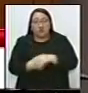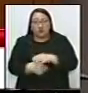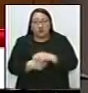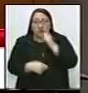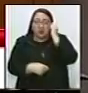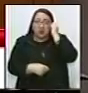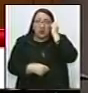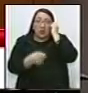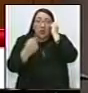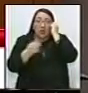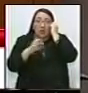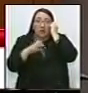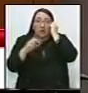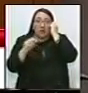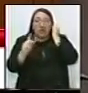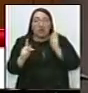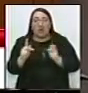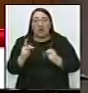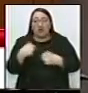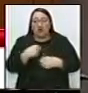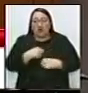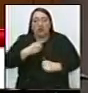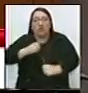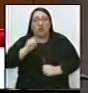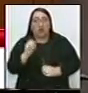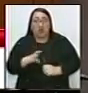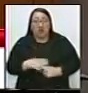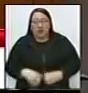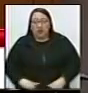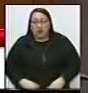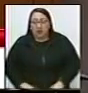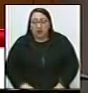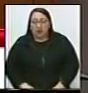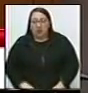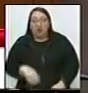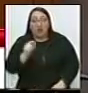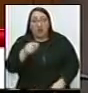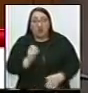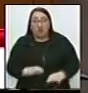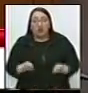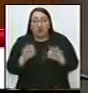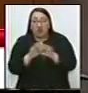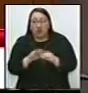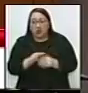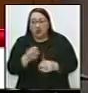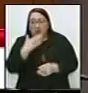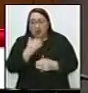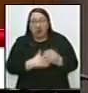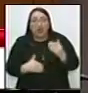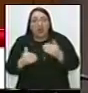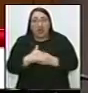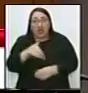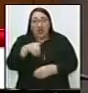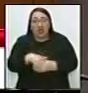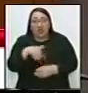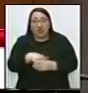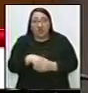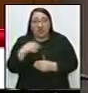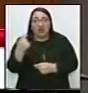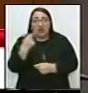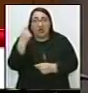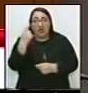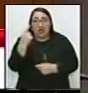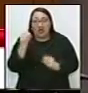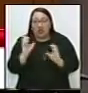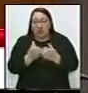Pedro Pablo Kuczynski, dijimos que si era preciso adelantar elecciones generales